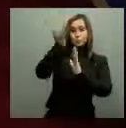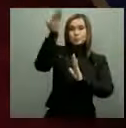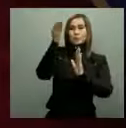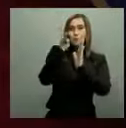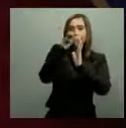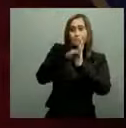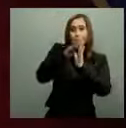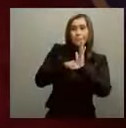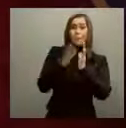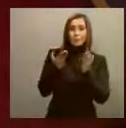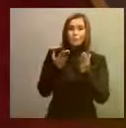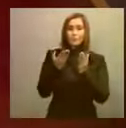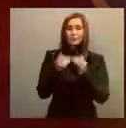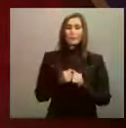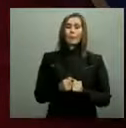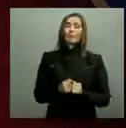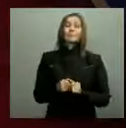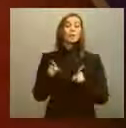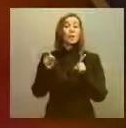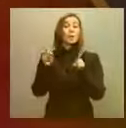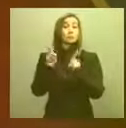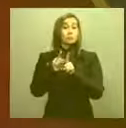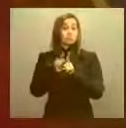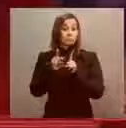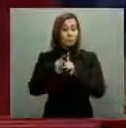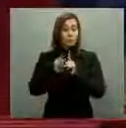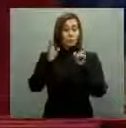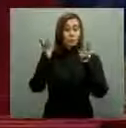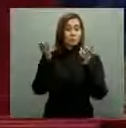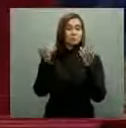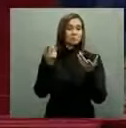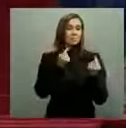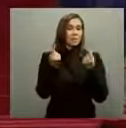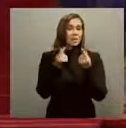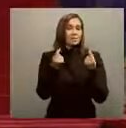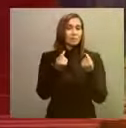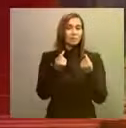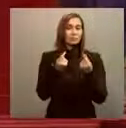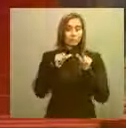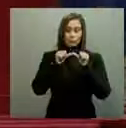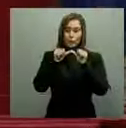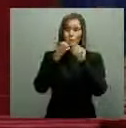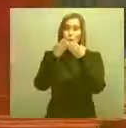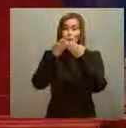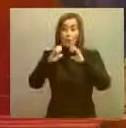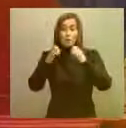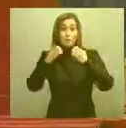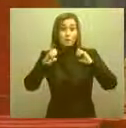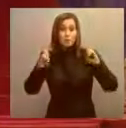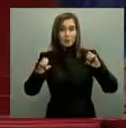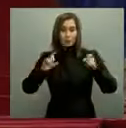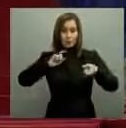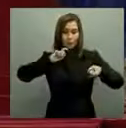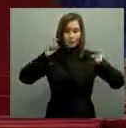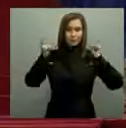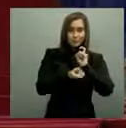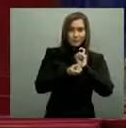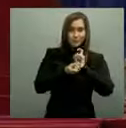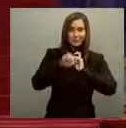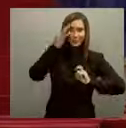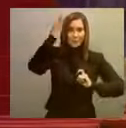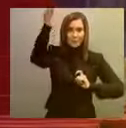Pero además de ocuparnos de lo más acuciante, también hacemos un esfuerzo para cambiar nuestro futuro. Por eso le